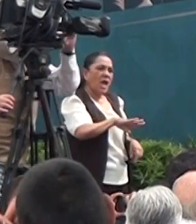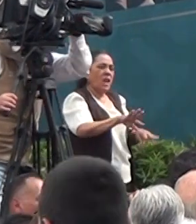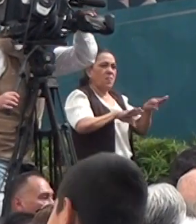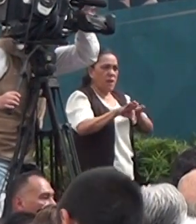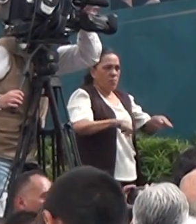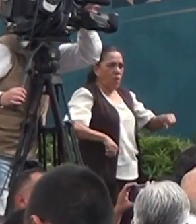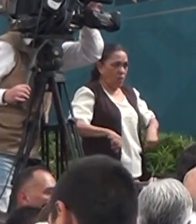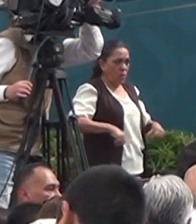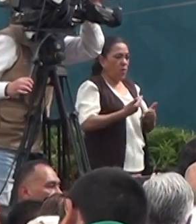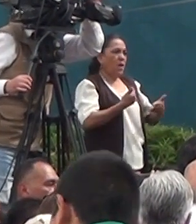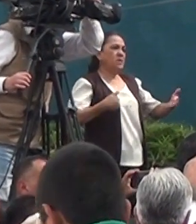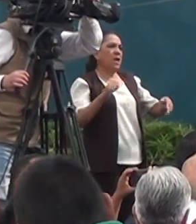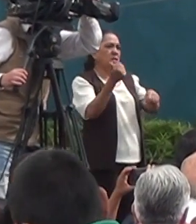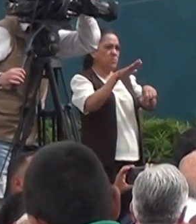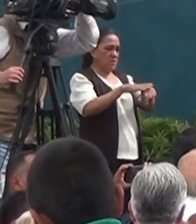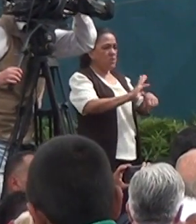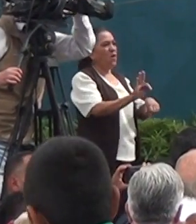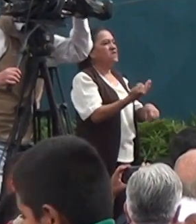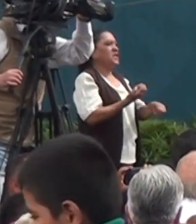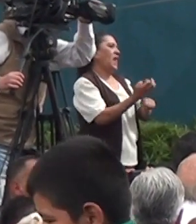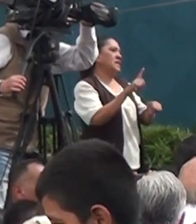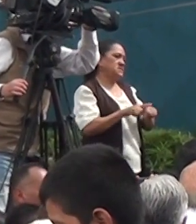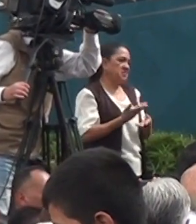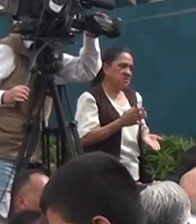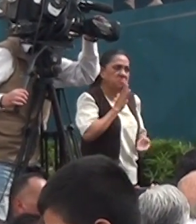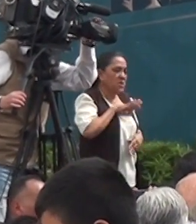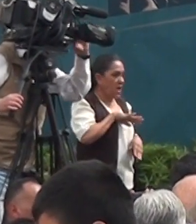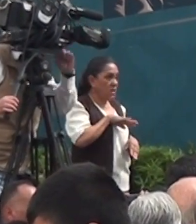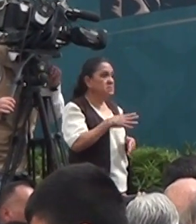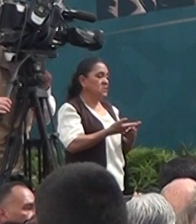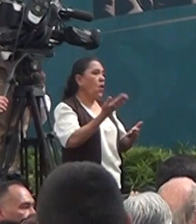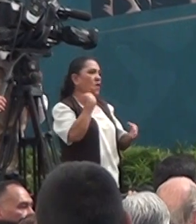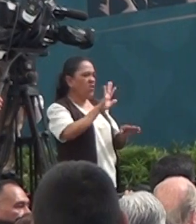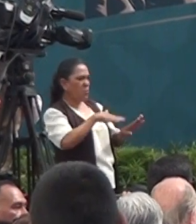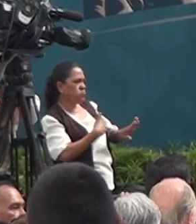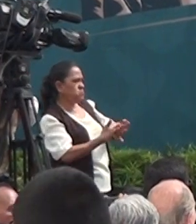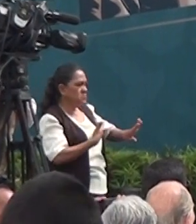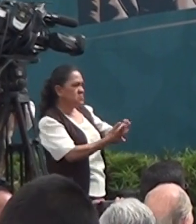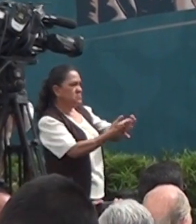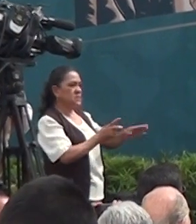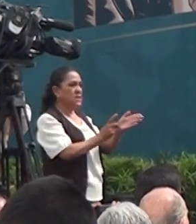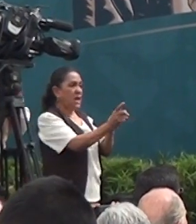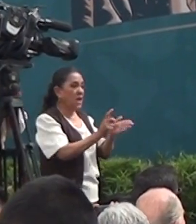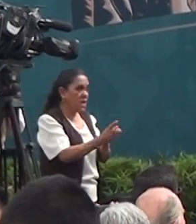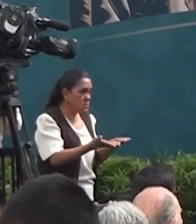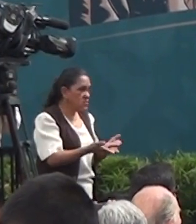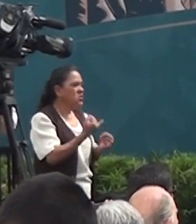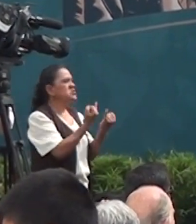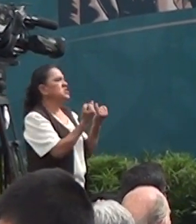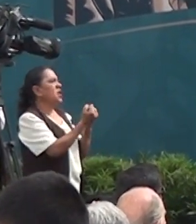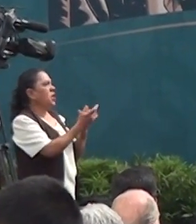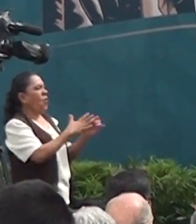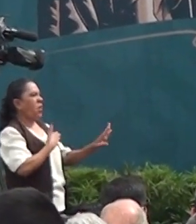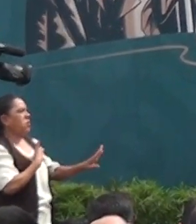las anteriores administraciones federal y estatal. Fuimos violentados en nuestros derechos y ultrajados en